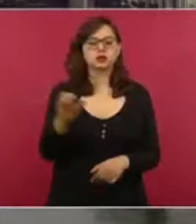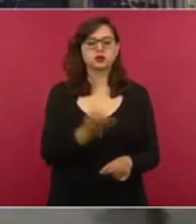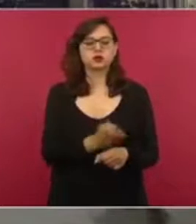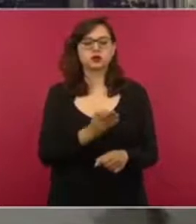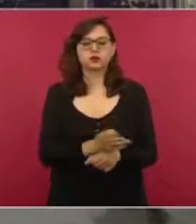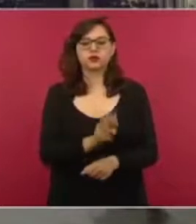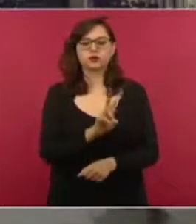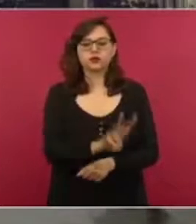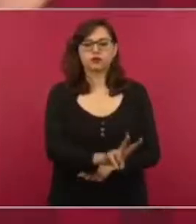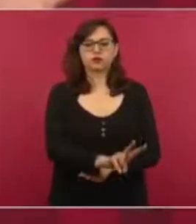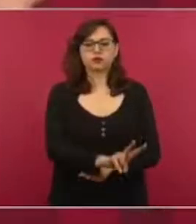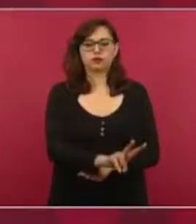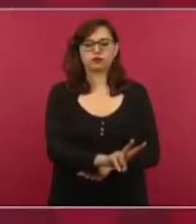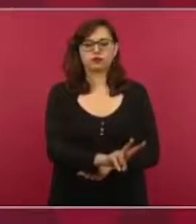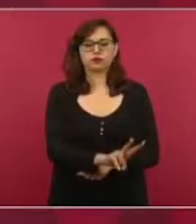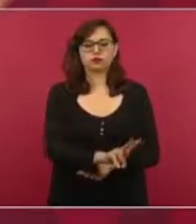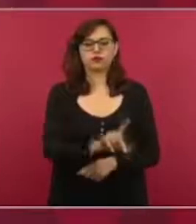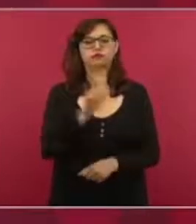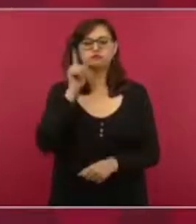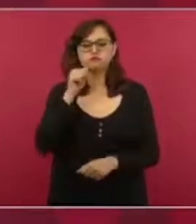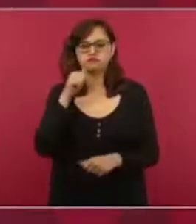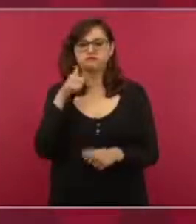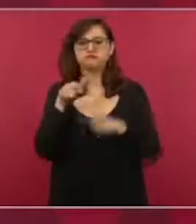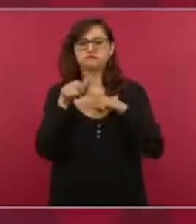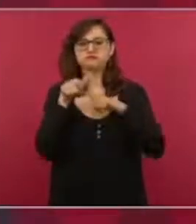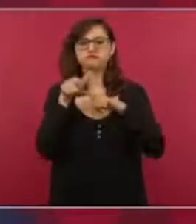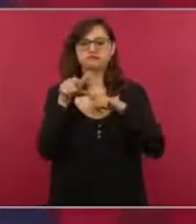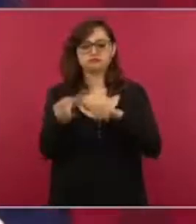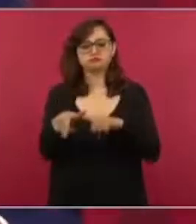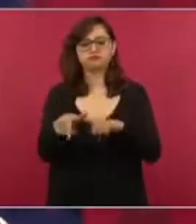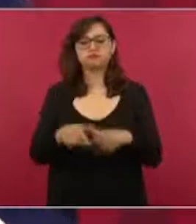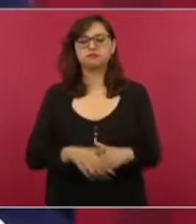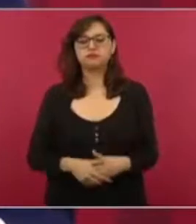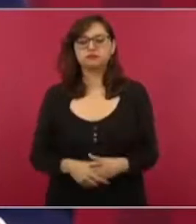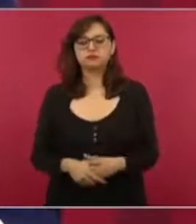dos. Y abrimos después. Porque ellas.